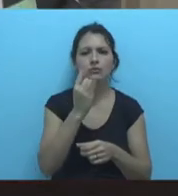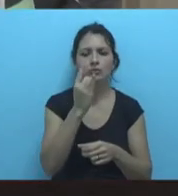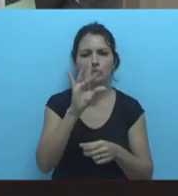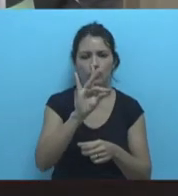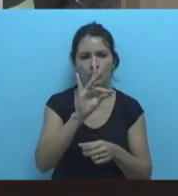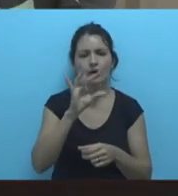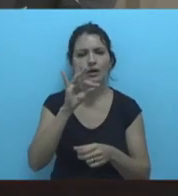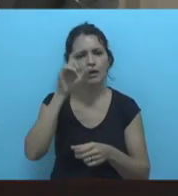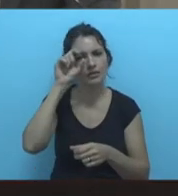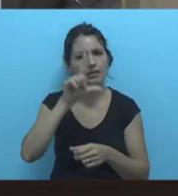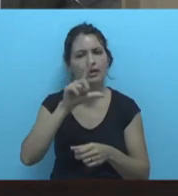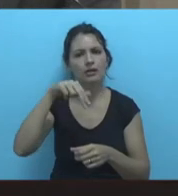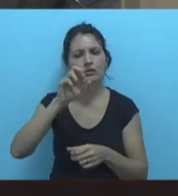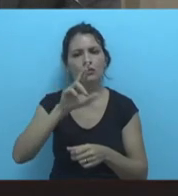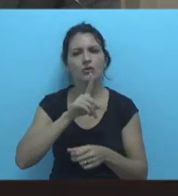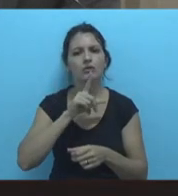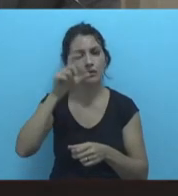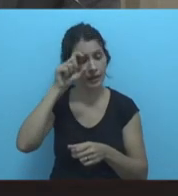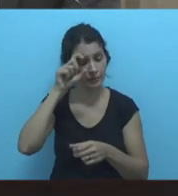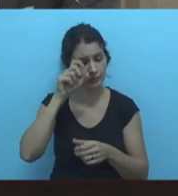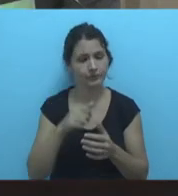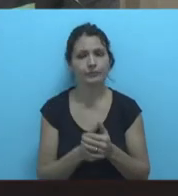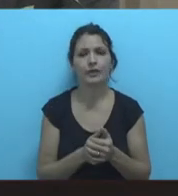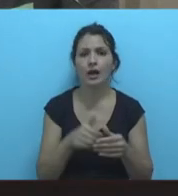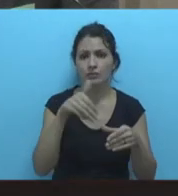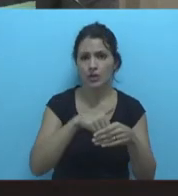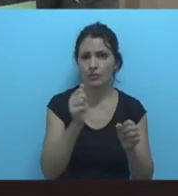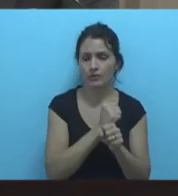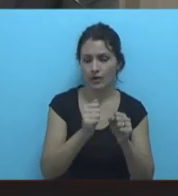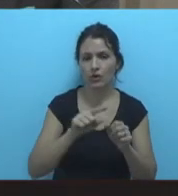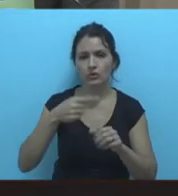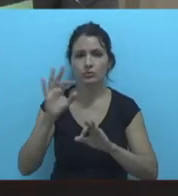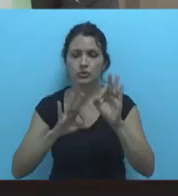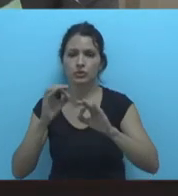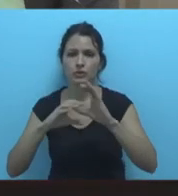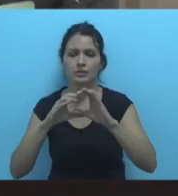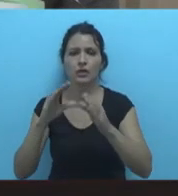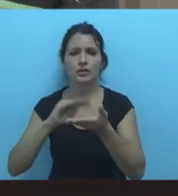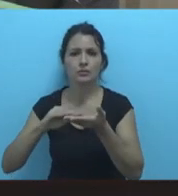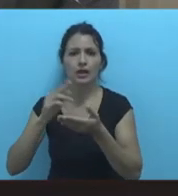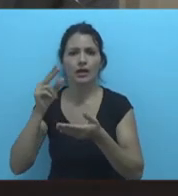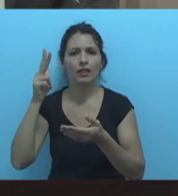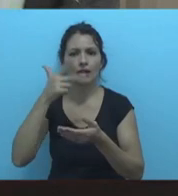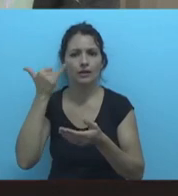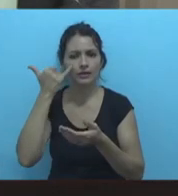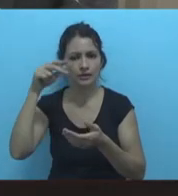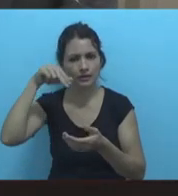Y el punto número 8 es el proyecto de comunicación 42.006 de la diputada Inés, que lleva